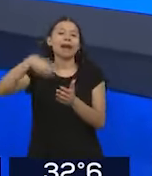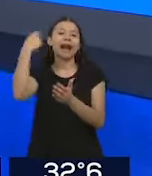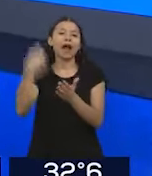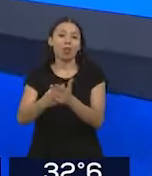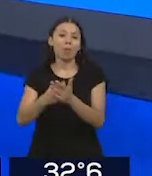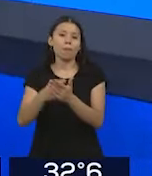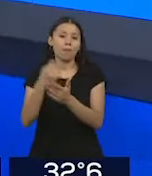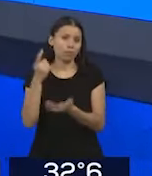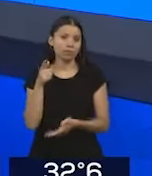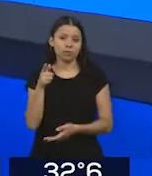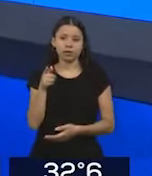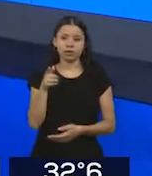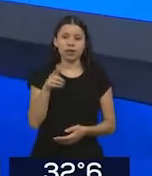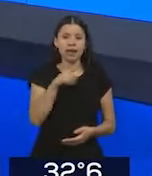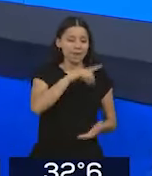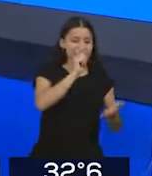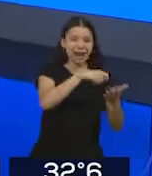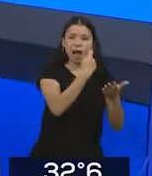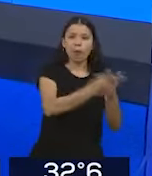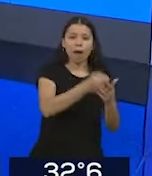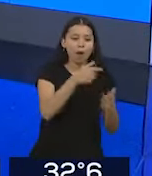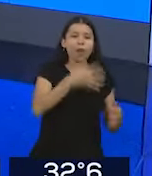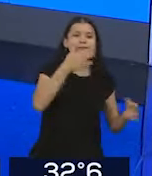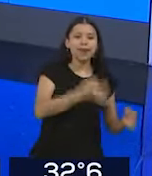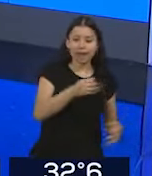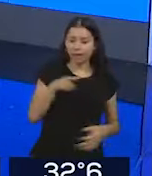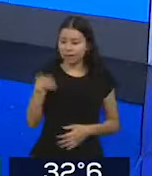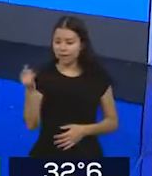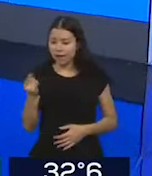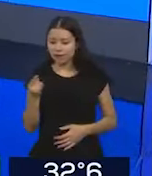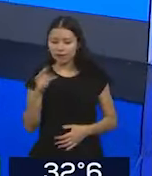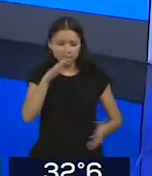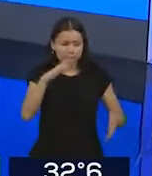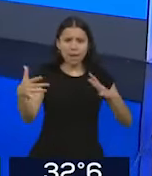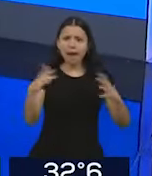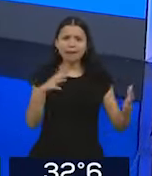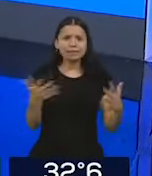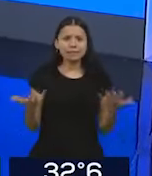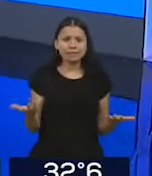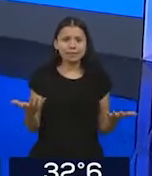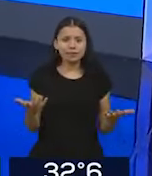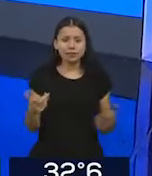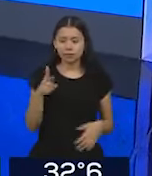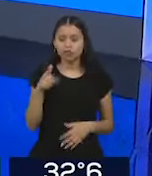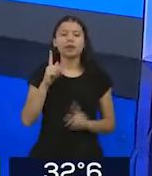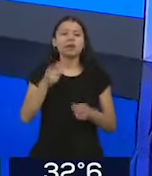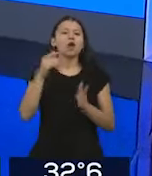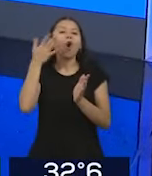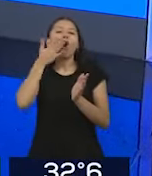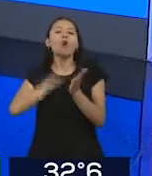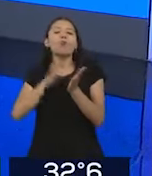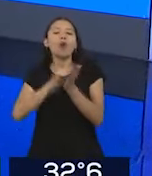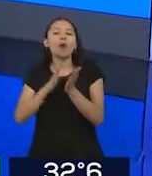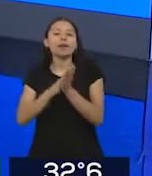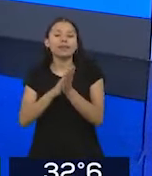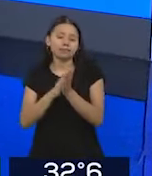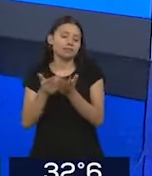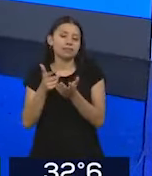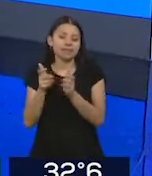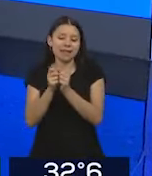muy parecida a la original, y genera un comprobante para mostrárselo con la pantalla del celular al comerciante. Dani, yo soy